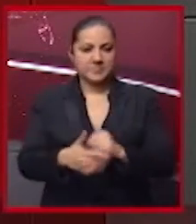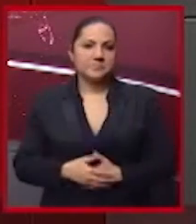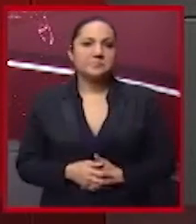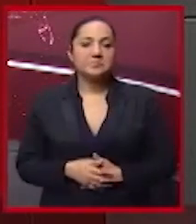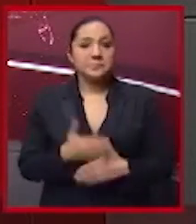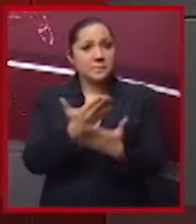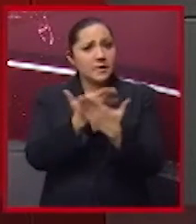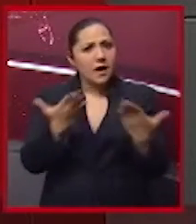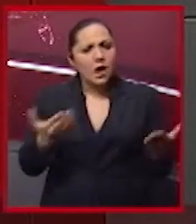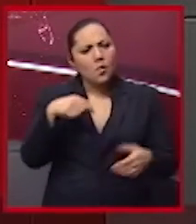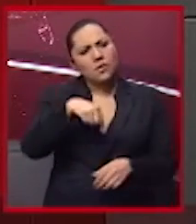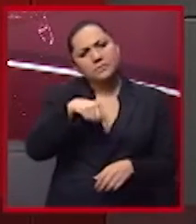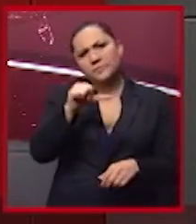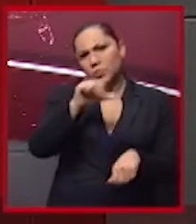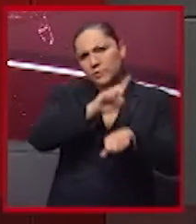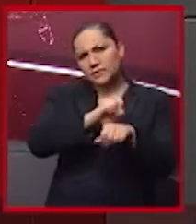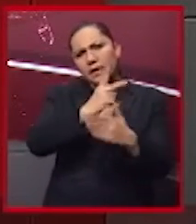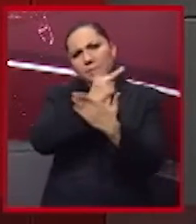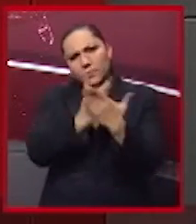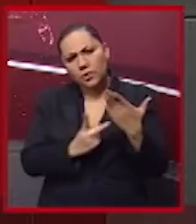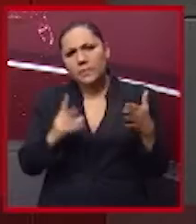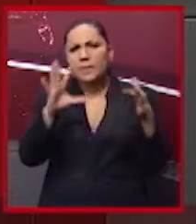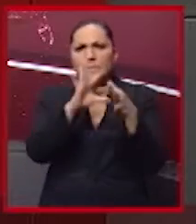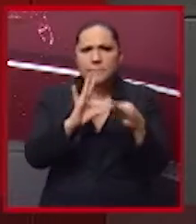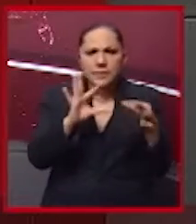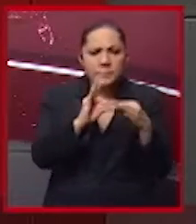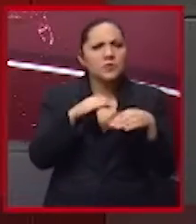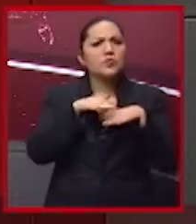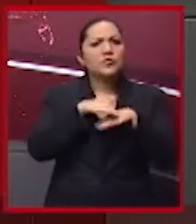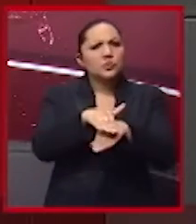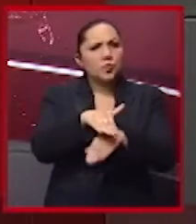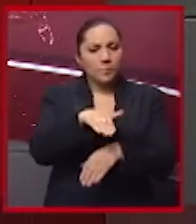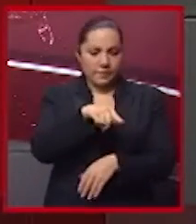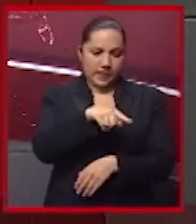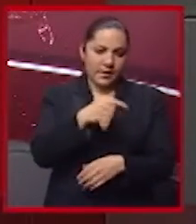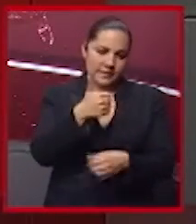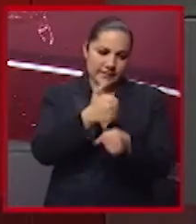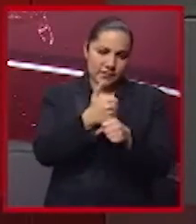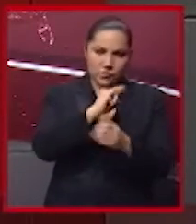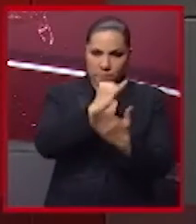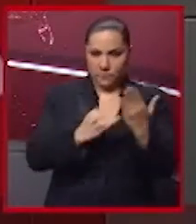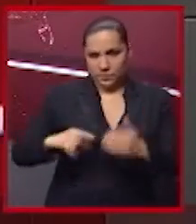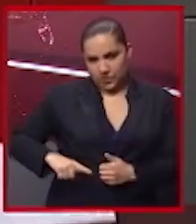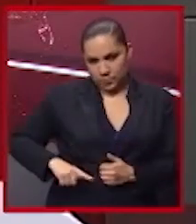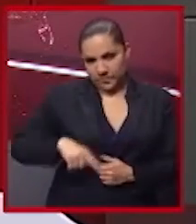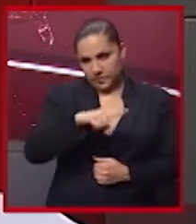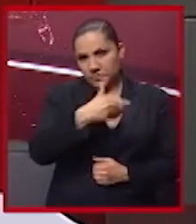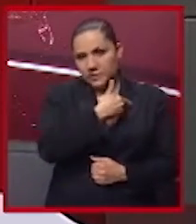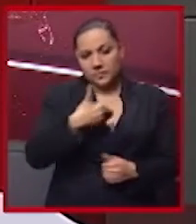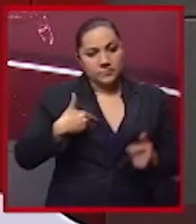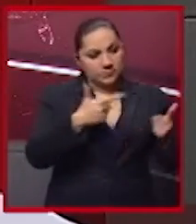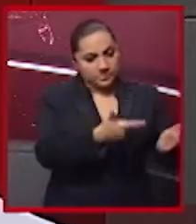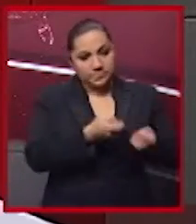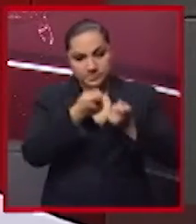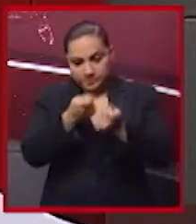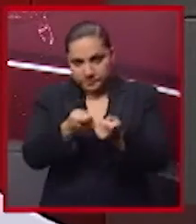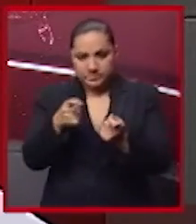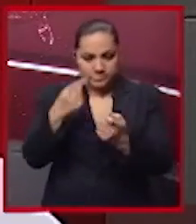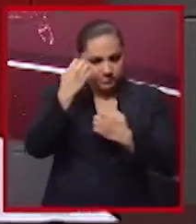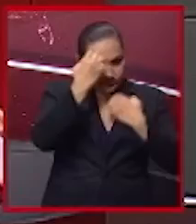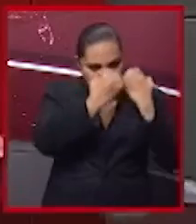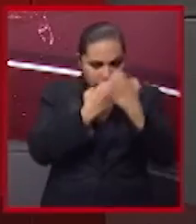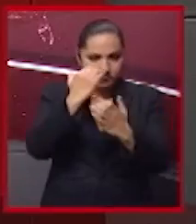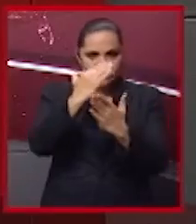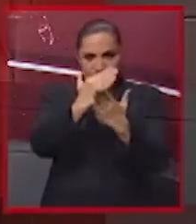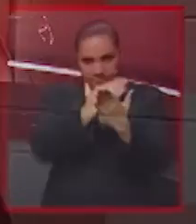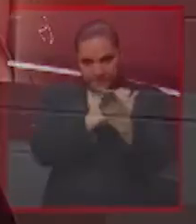este programa a los detalles de la glosa al sexto y último informe de gobierno de la administración del presidente Enrique Peña